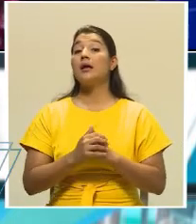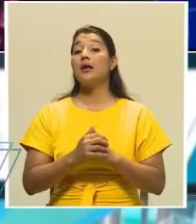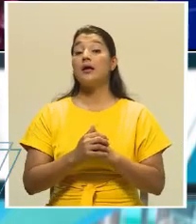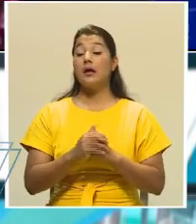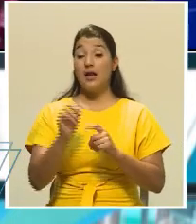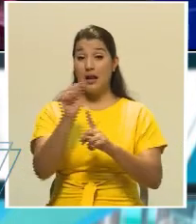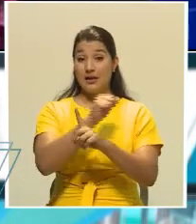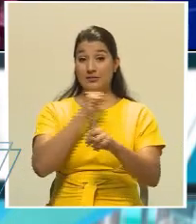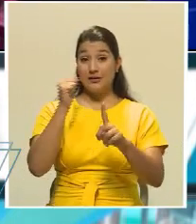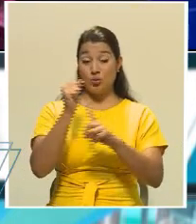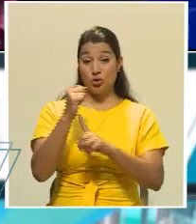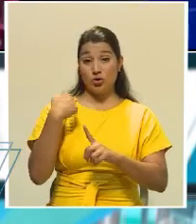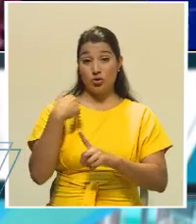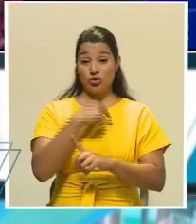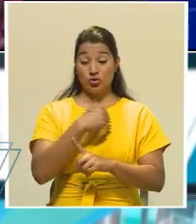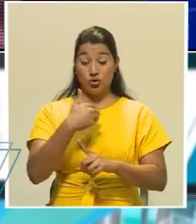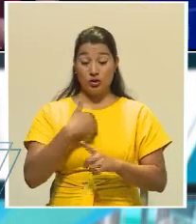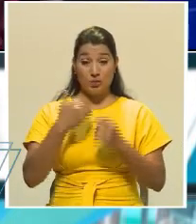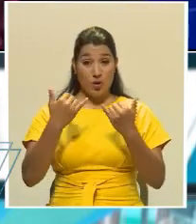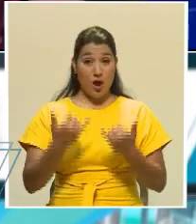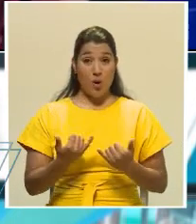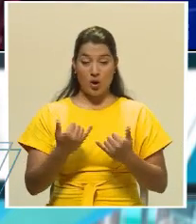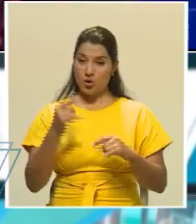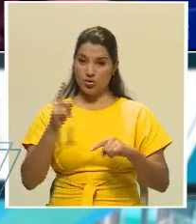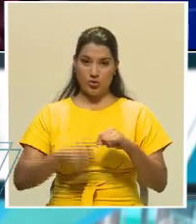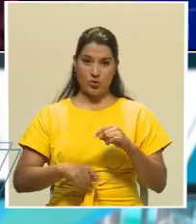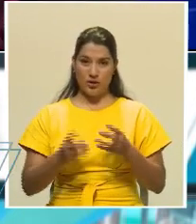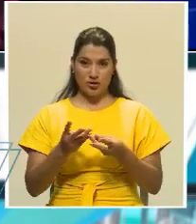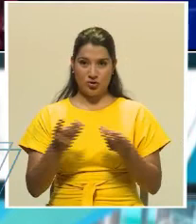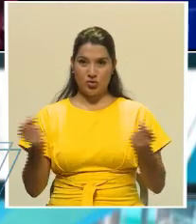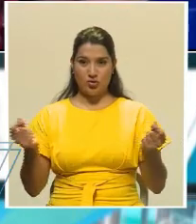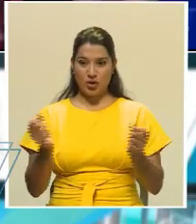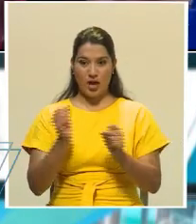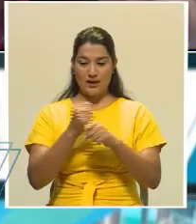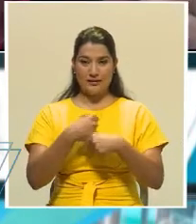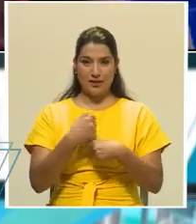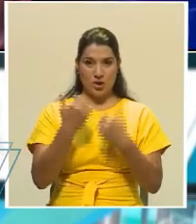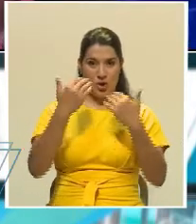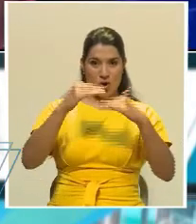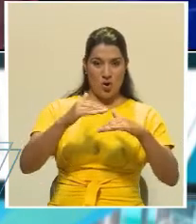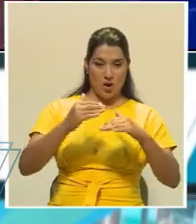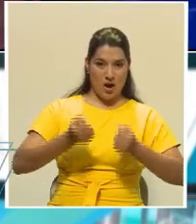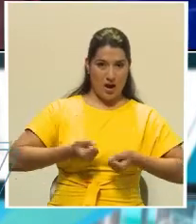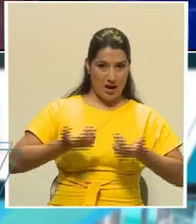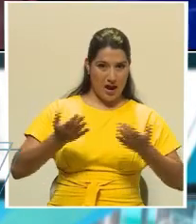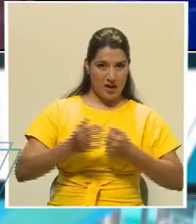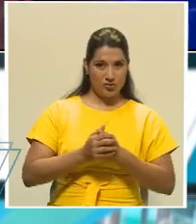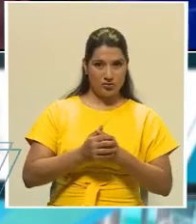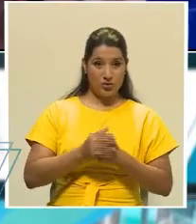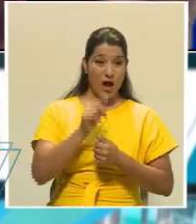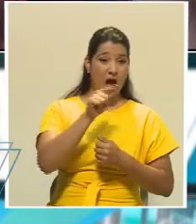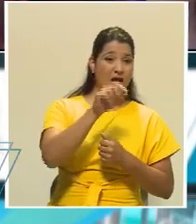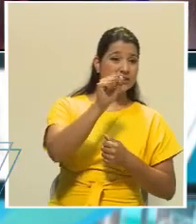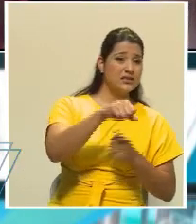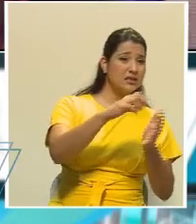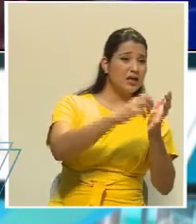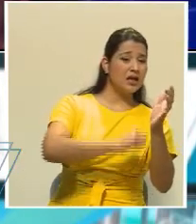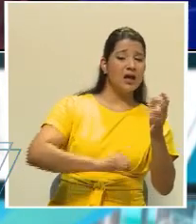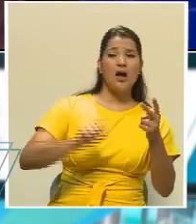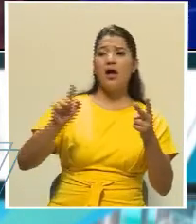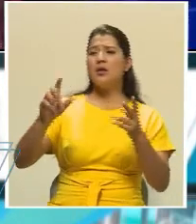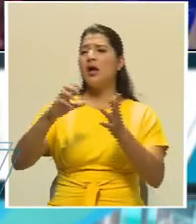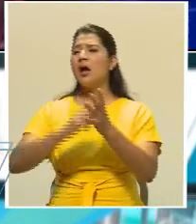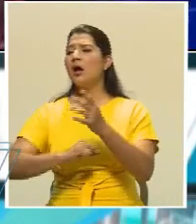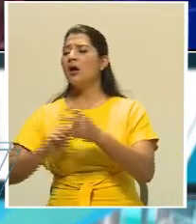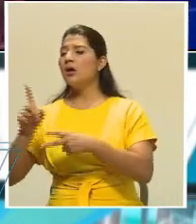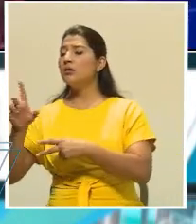esta situación que tenemos no se va a solucionar haciéndole recortes al gasto en una partida por aquí y una partida por allá y otra sí y